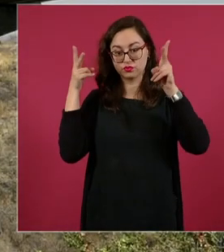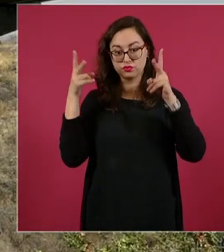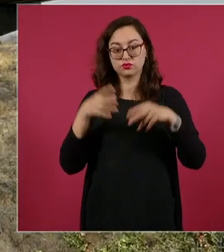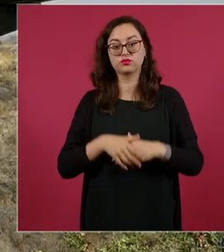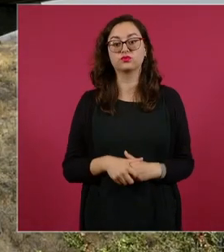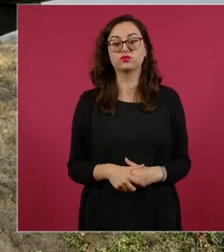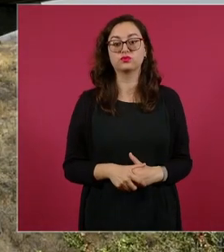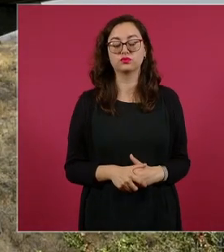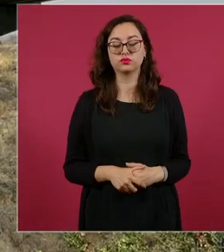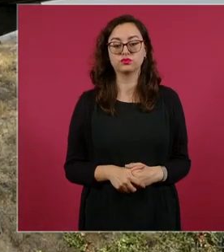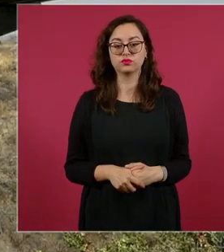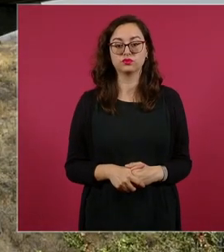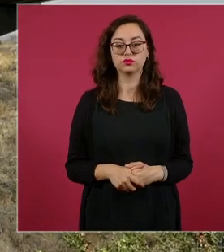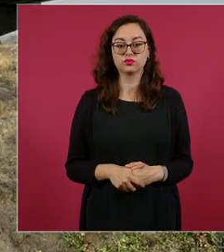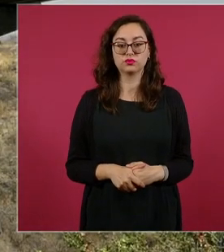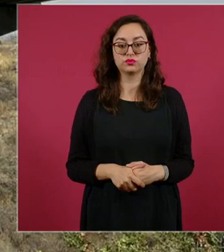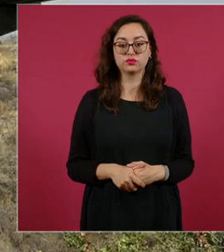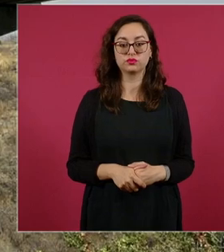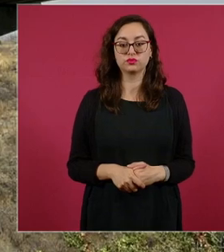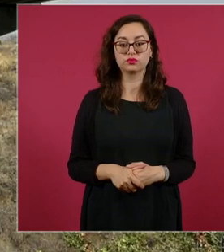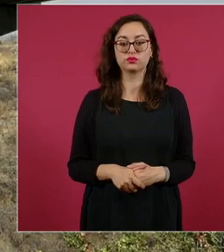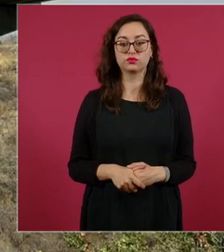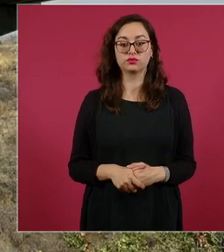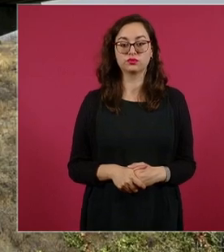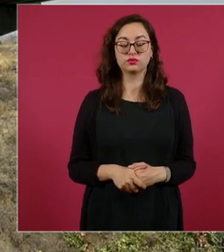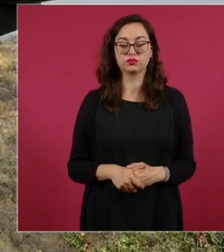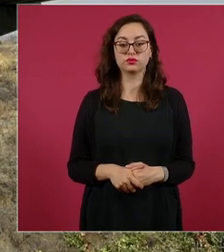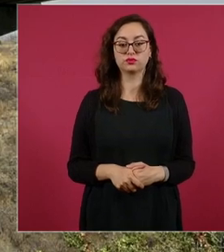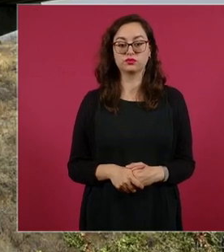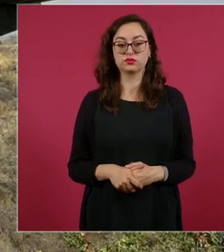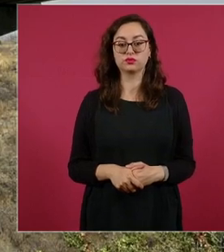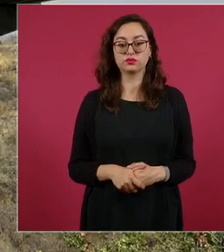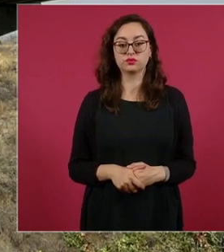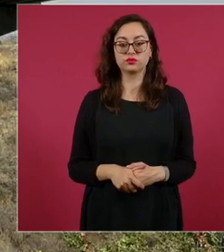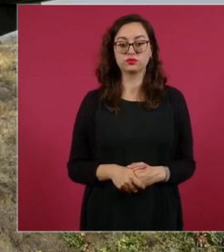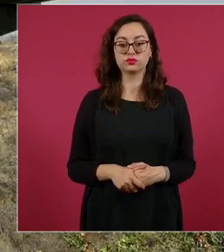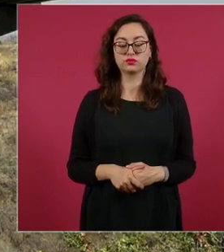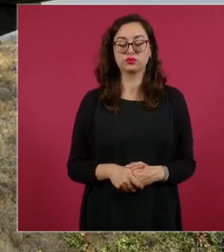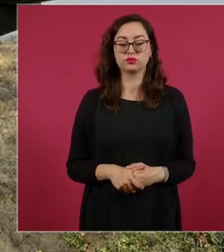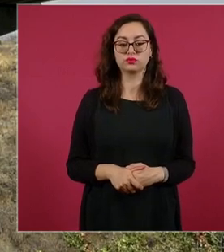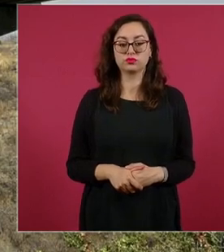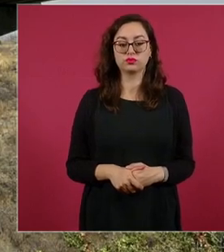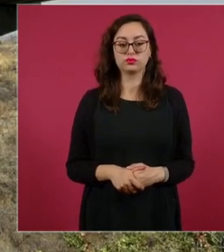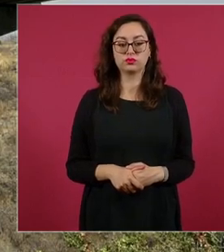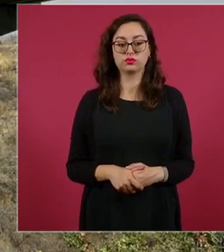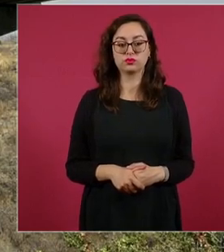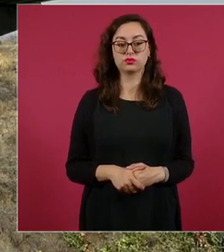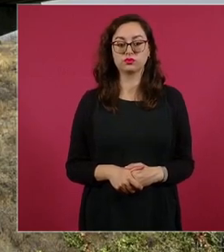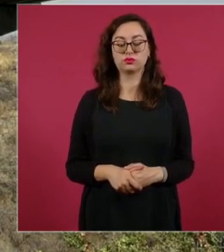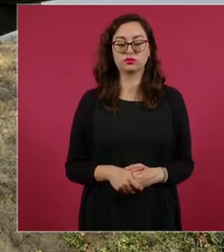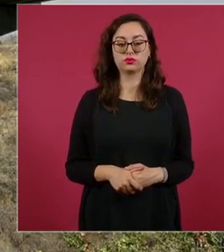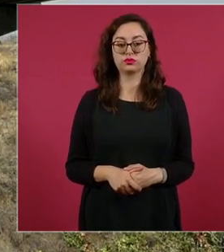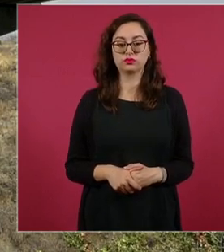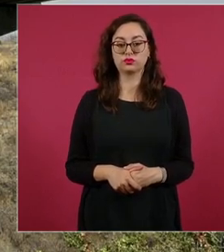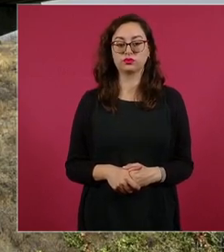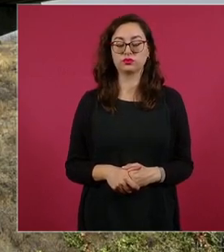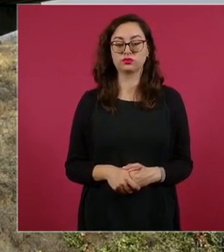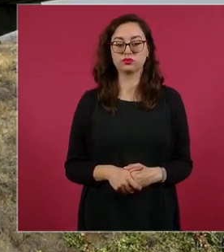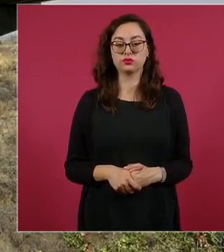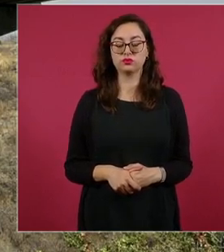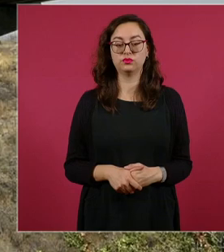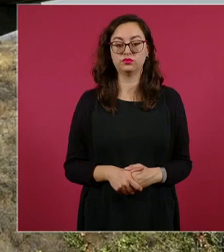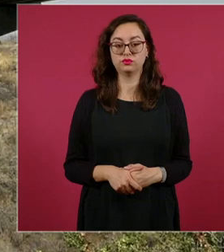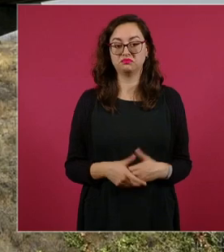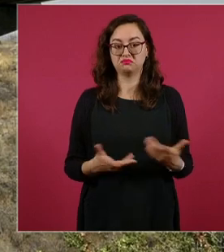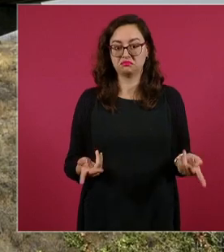sea llegaba ya pero